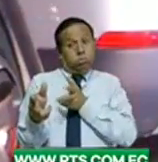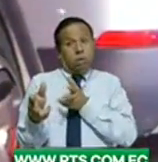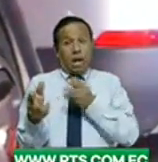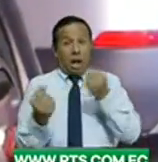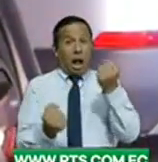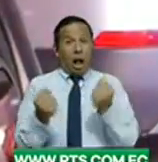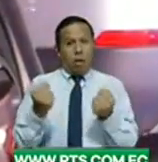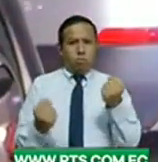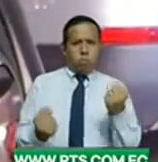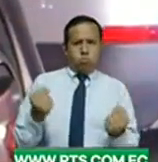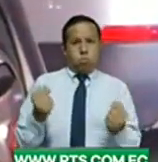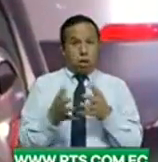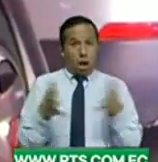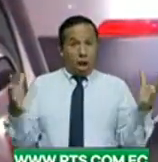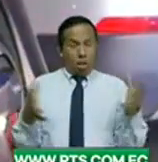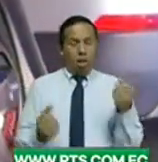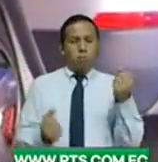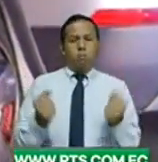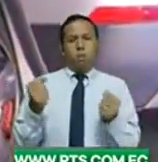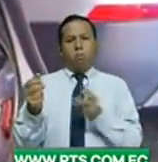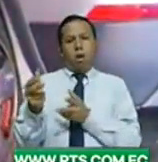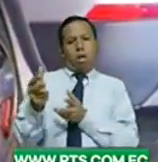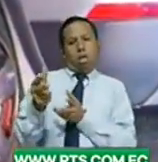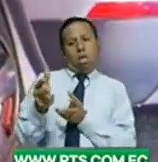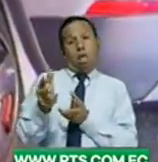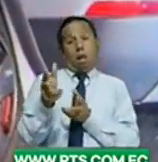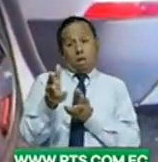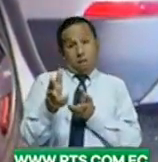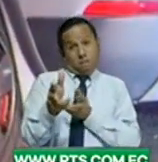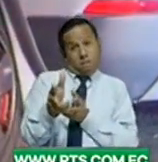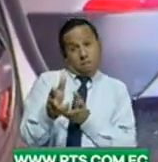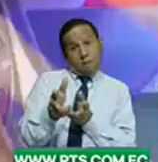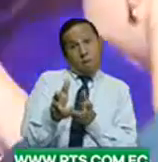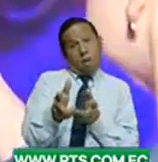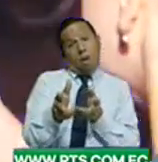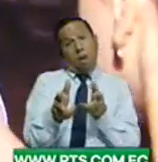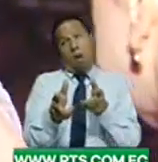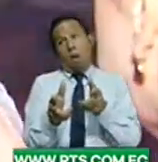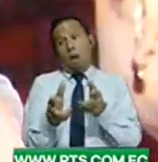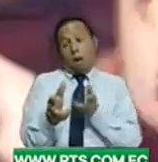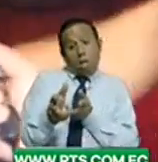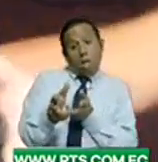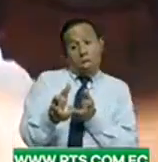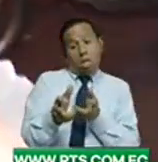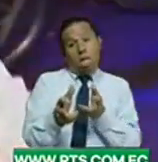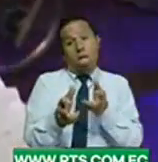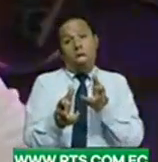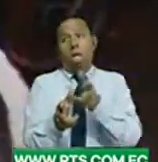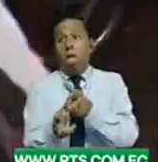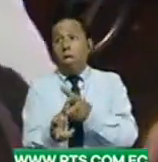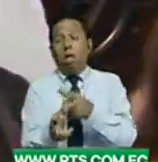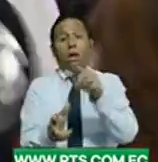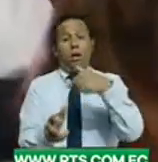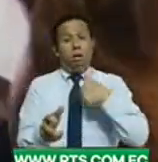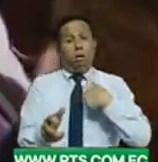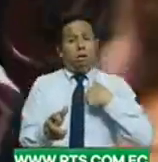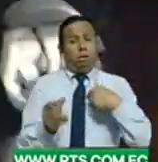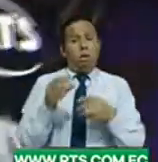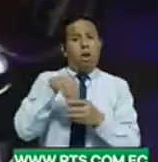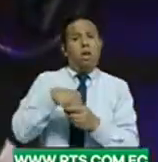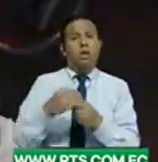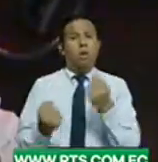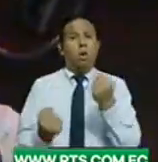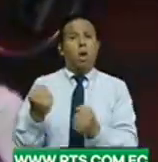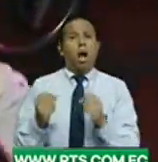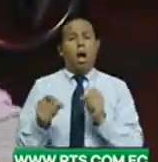y con su plataforma aplastó al automotor. Yo venía en el carro rojo que está ahí abajo. ¿Cómo te salvas? Quedó